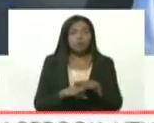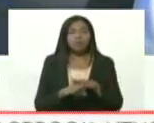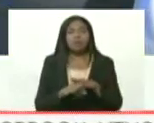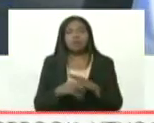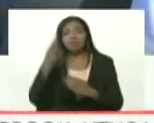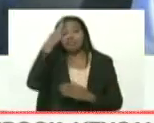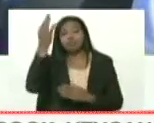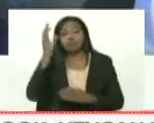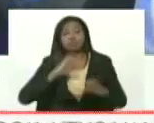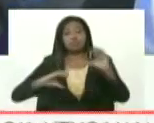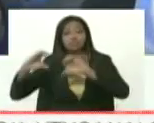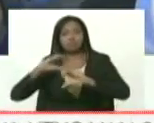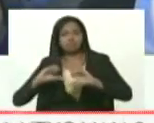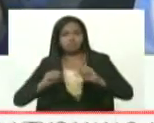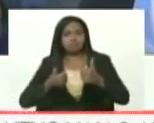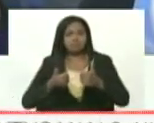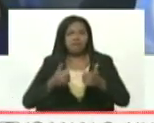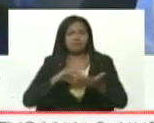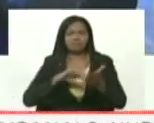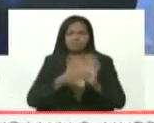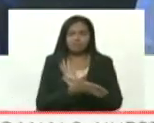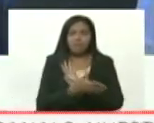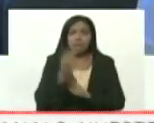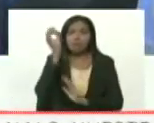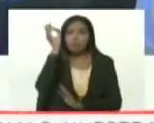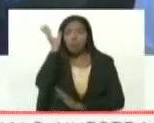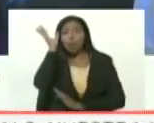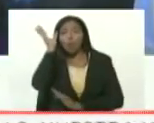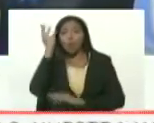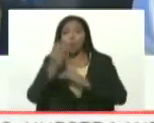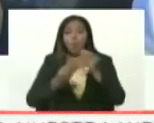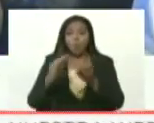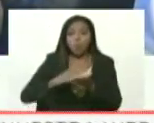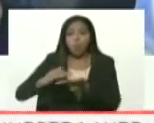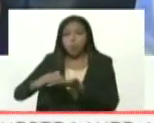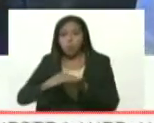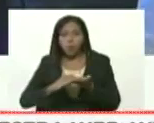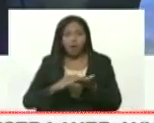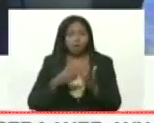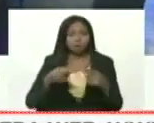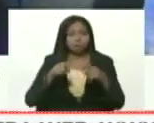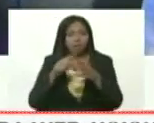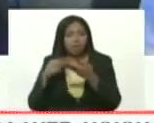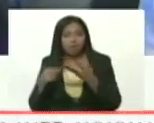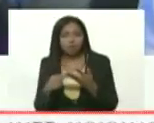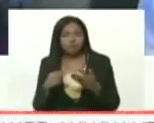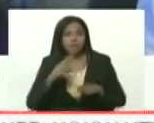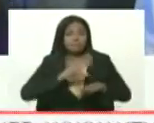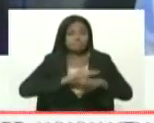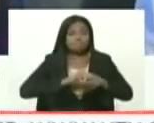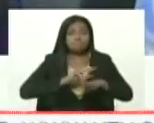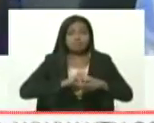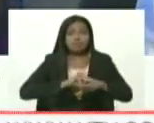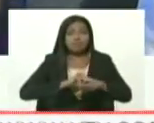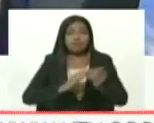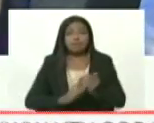Científico nace lo que es la idea de la recuperación de equipos médicos. Por eso le llaman y